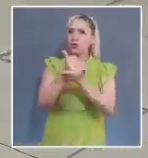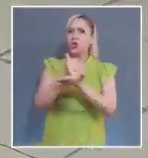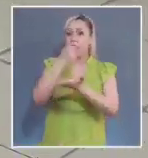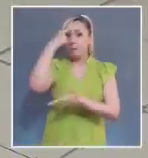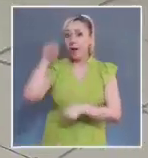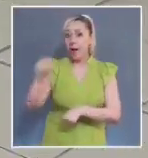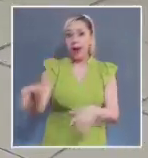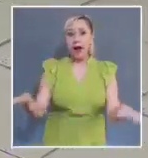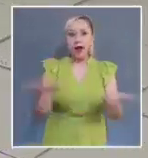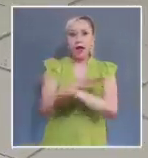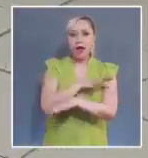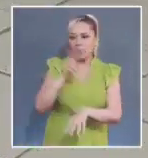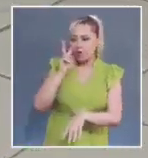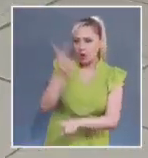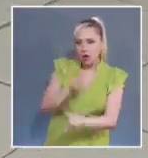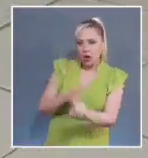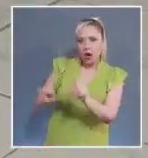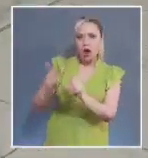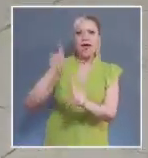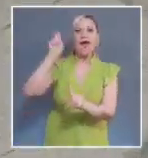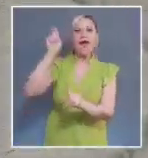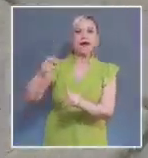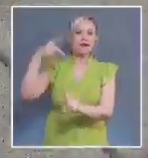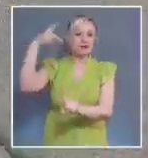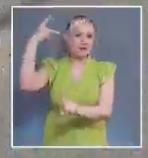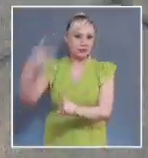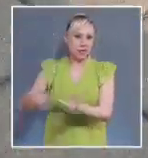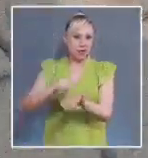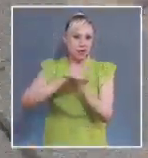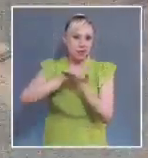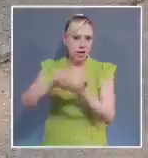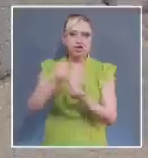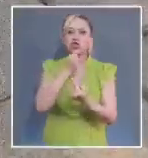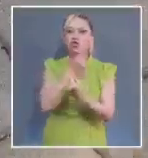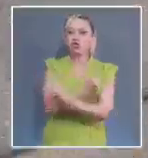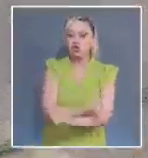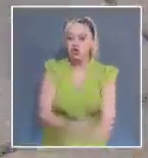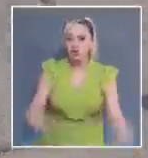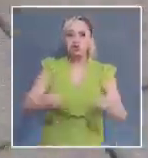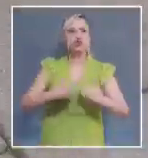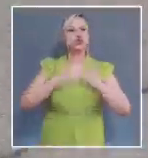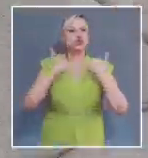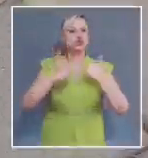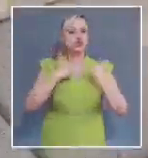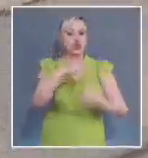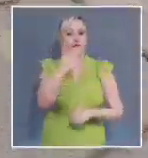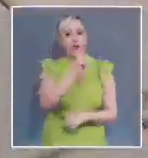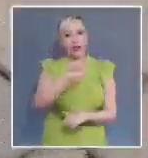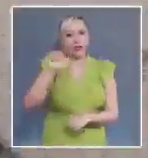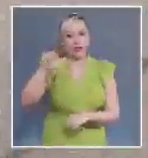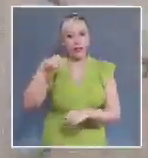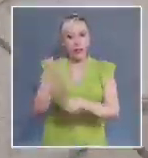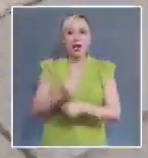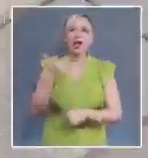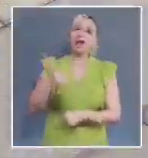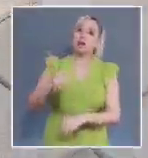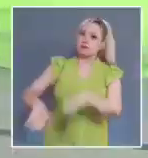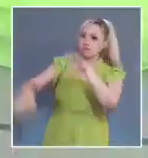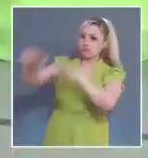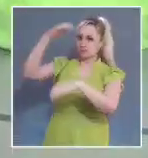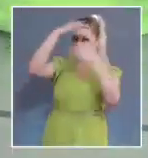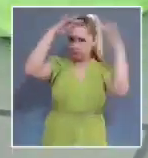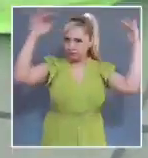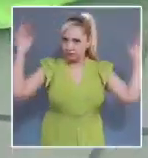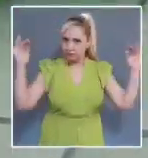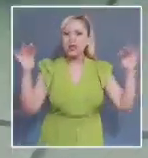las relaciones que se establecen entre infancia, adolescencia y adultez, lo que implica también respetar